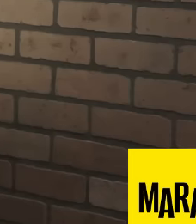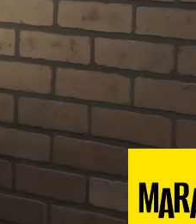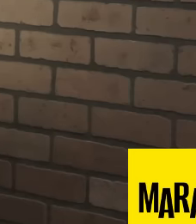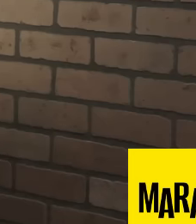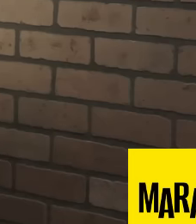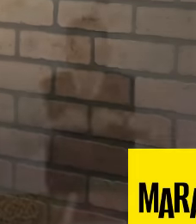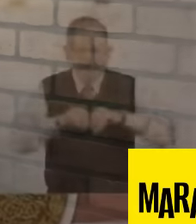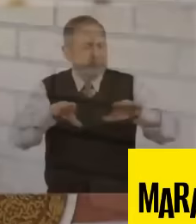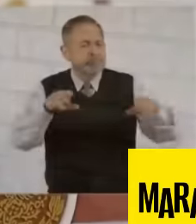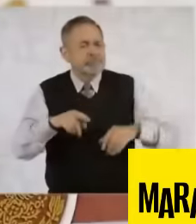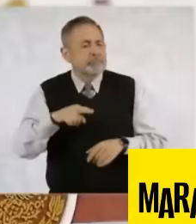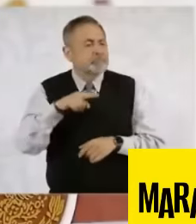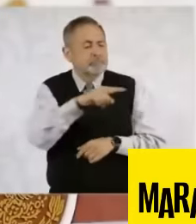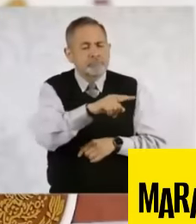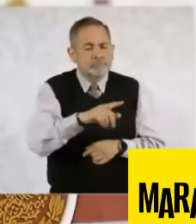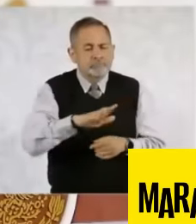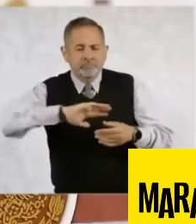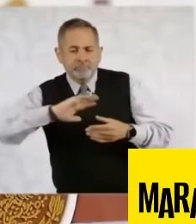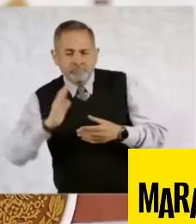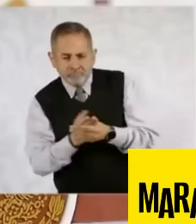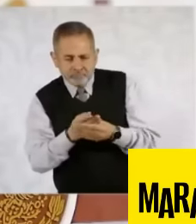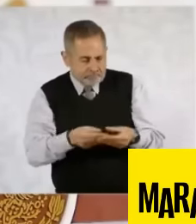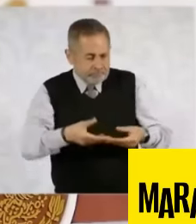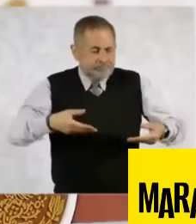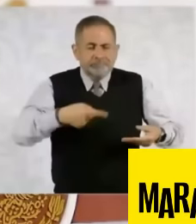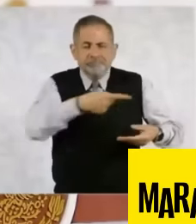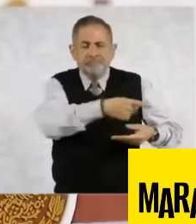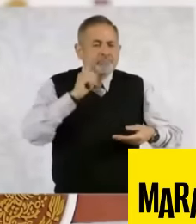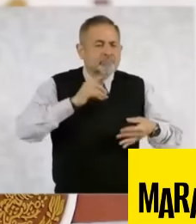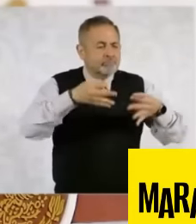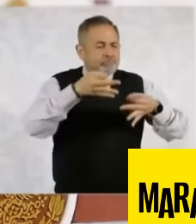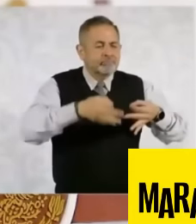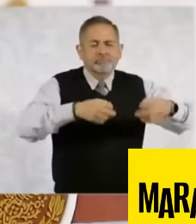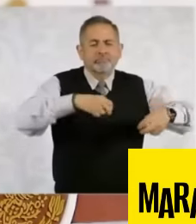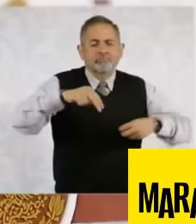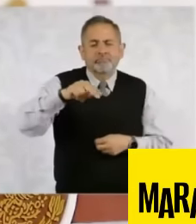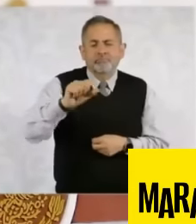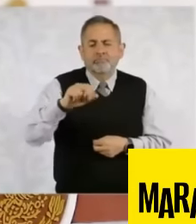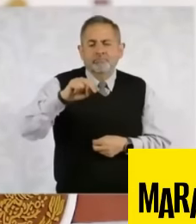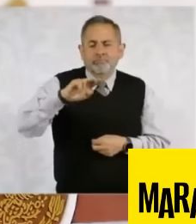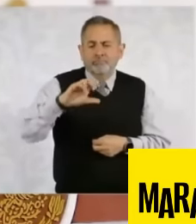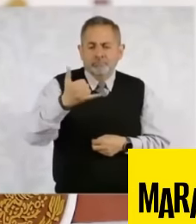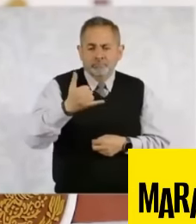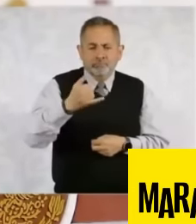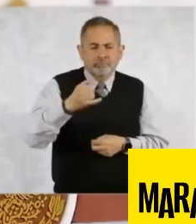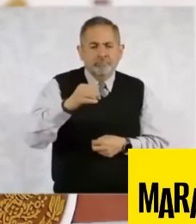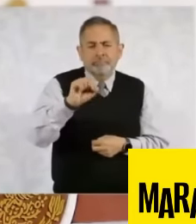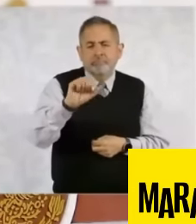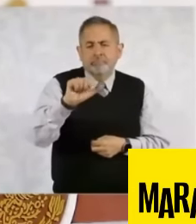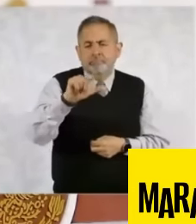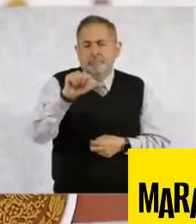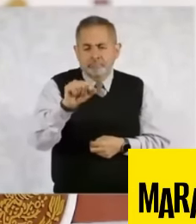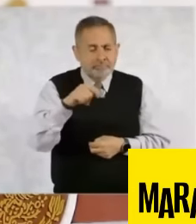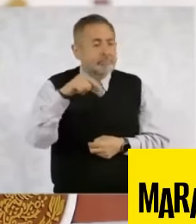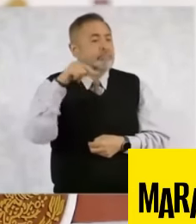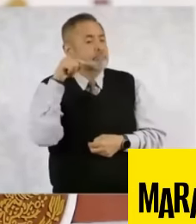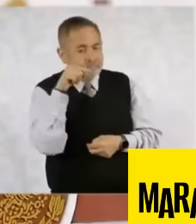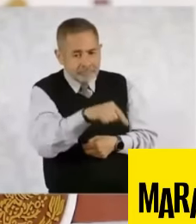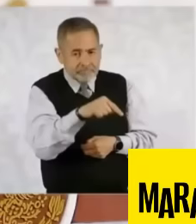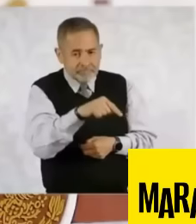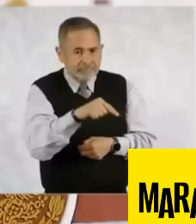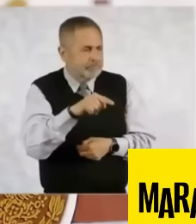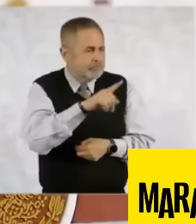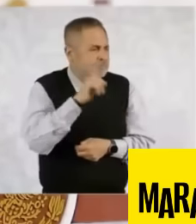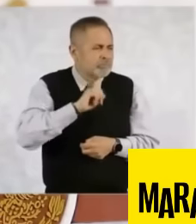juzgadores el expediente dice de la jueza Nancy Juárez salas quien es esta